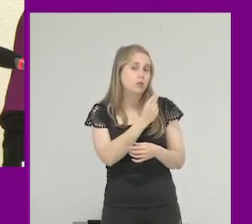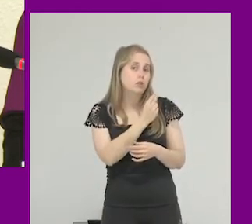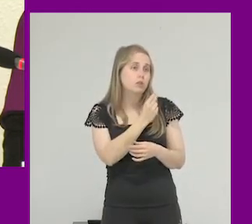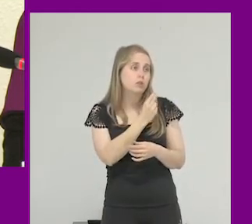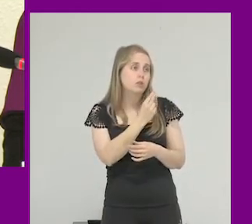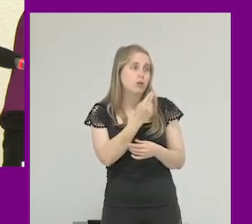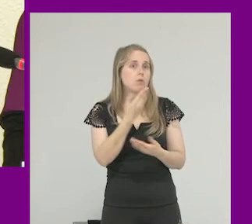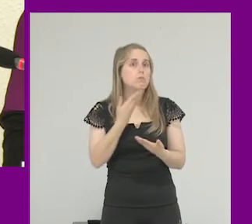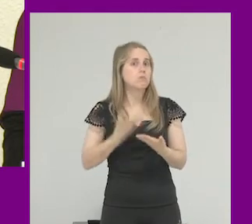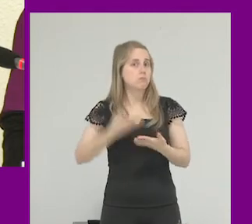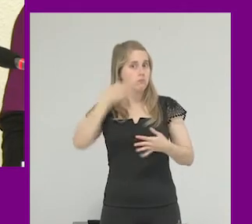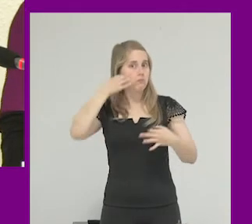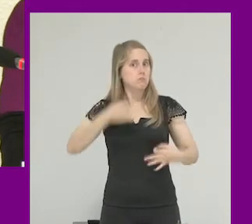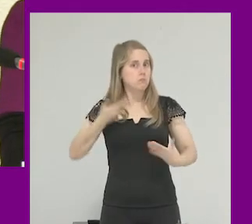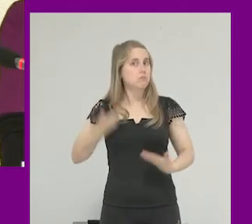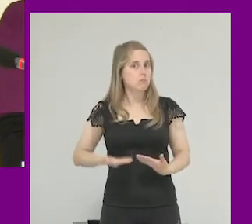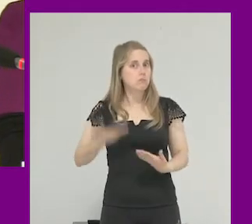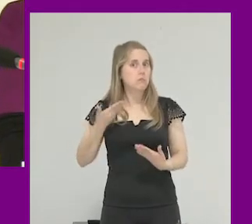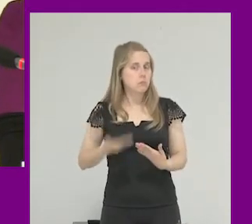muy relevante